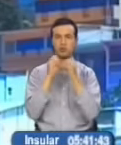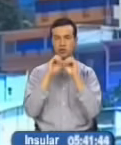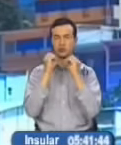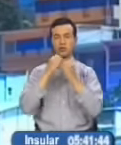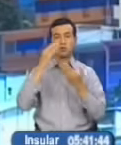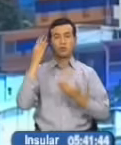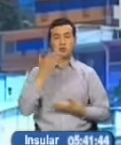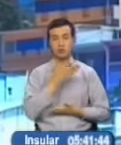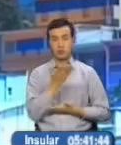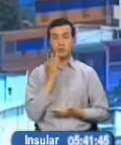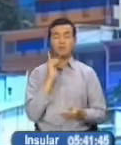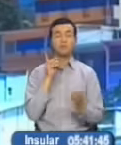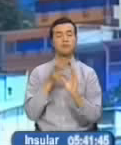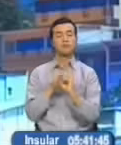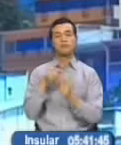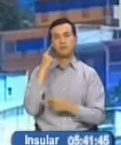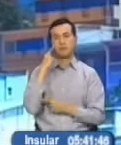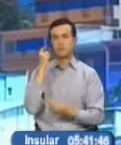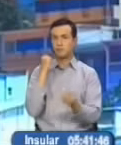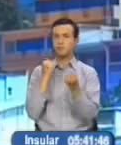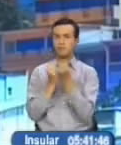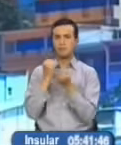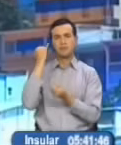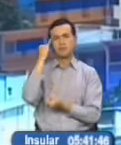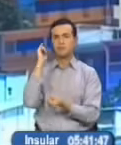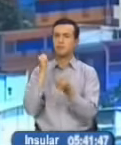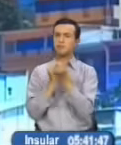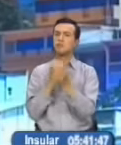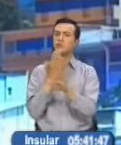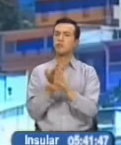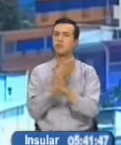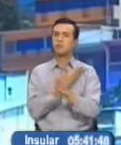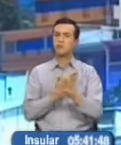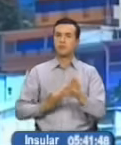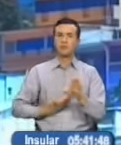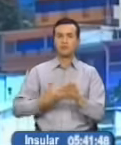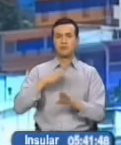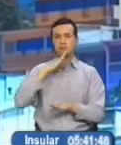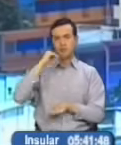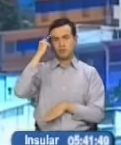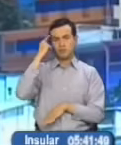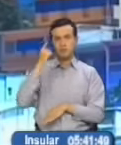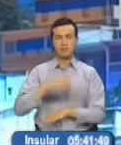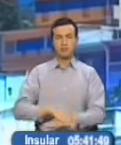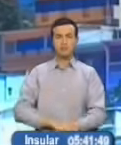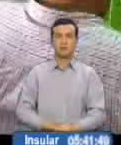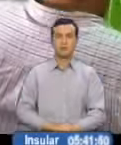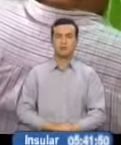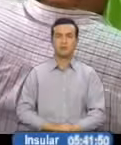políticos estuvieron presentes para apoyar esta iniciativa propuesta por el presidente Rafael Correa.